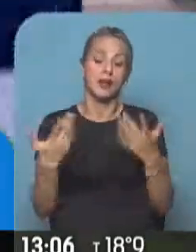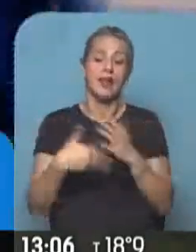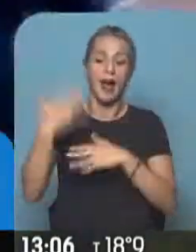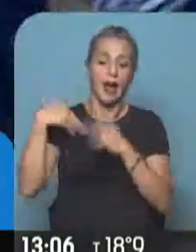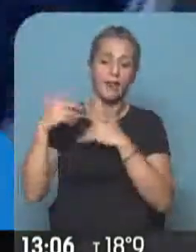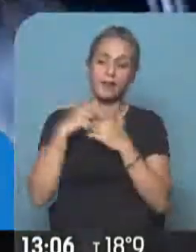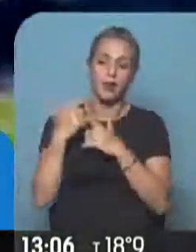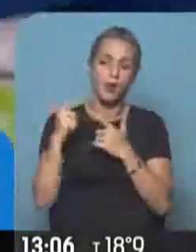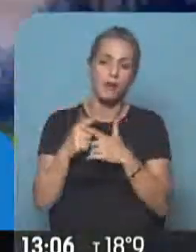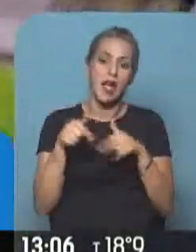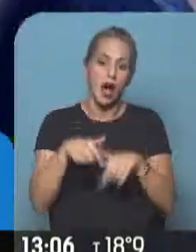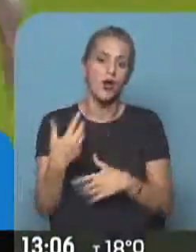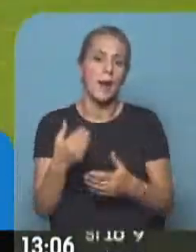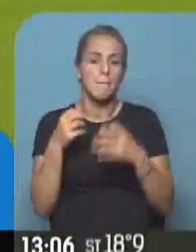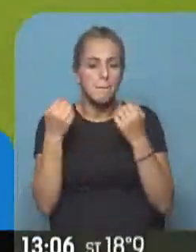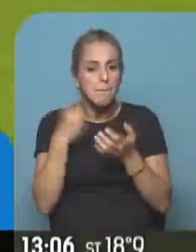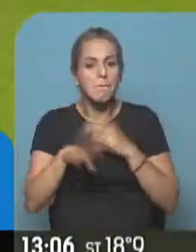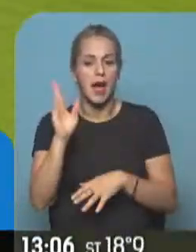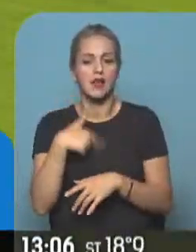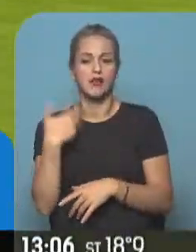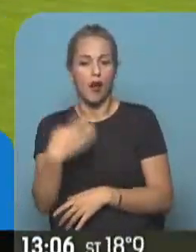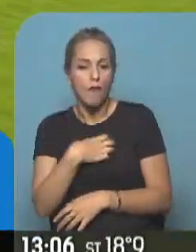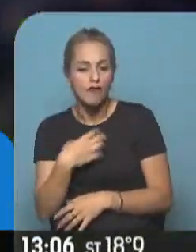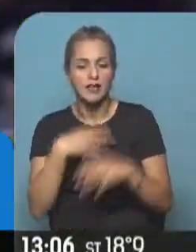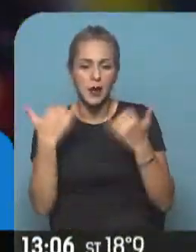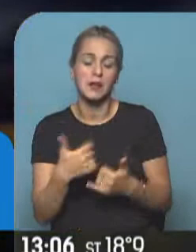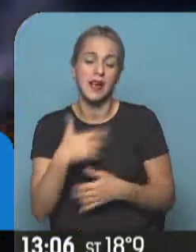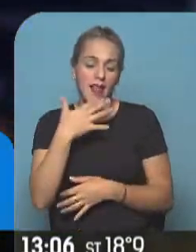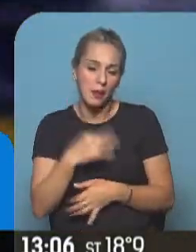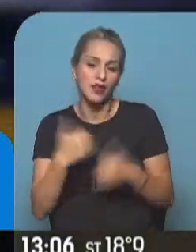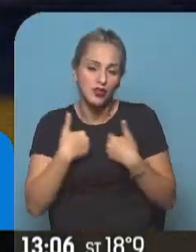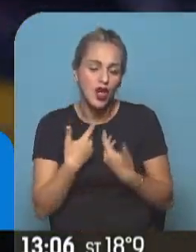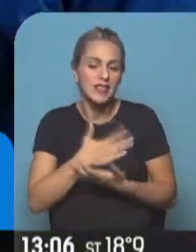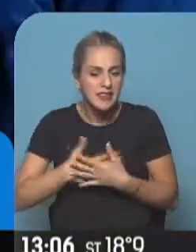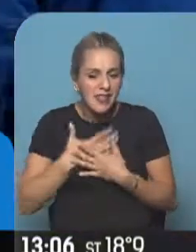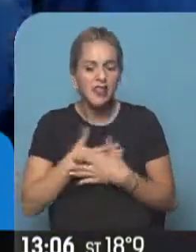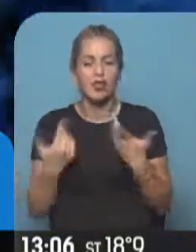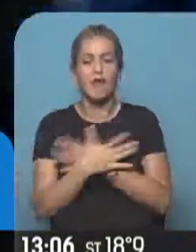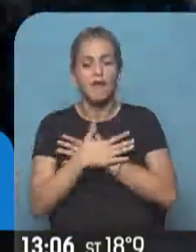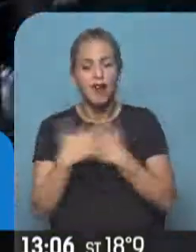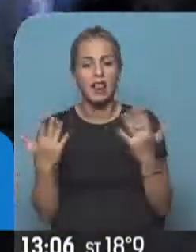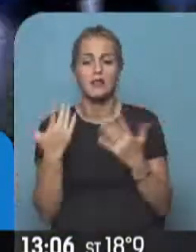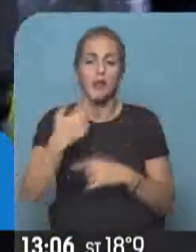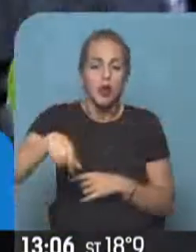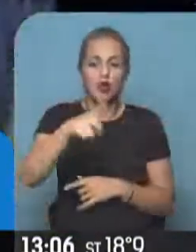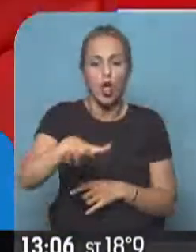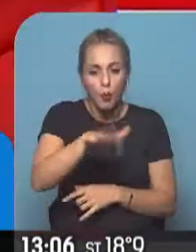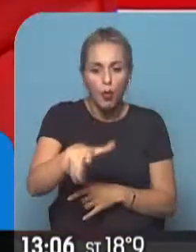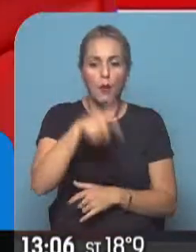partidos anteriores. Así que feliz, la verdad que muy feliz por todo el pueblo argentino,